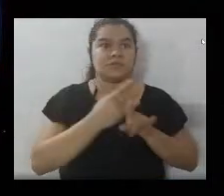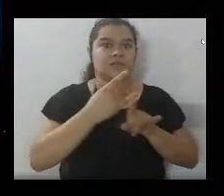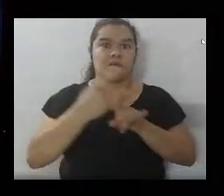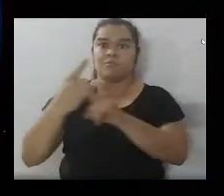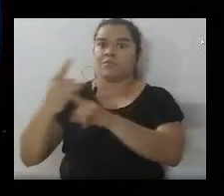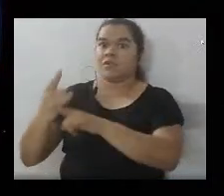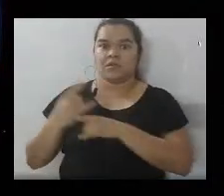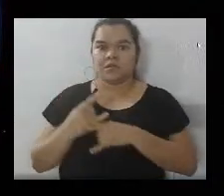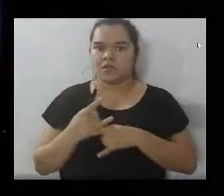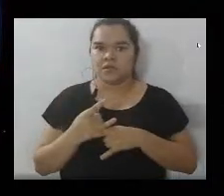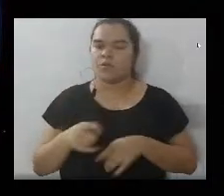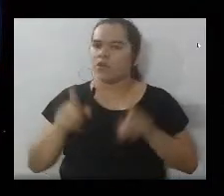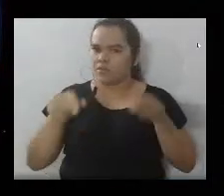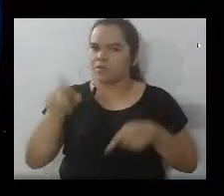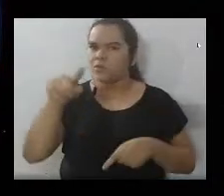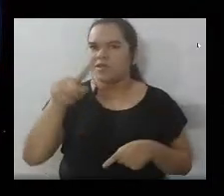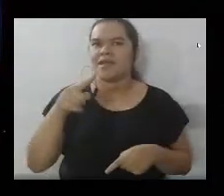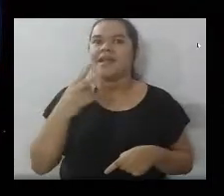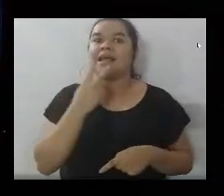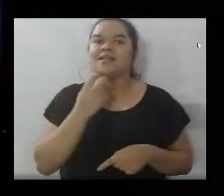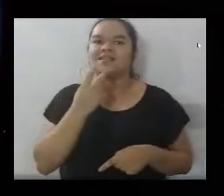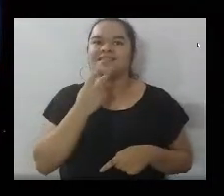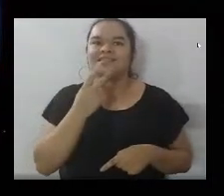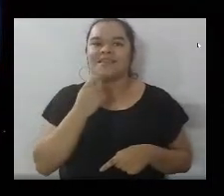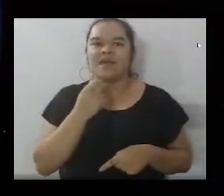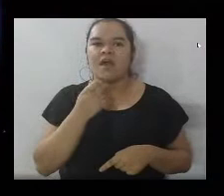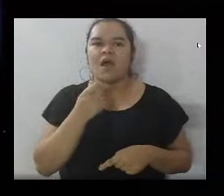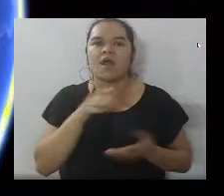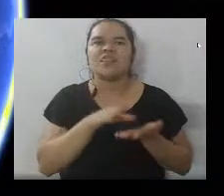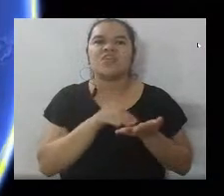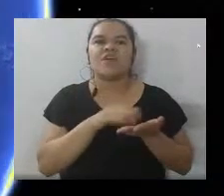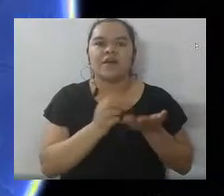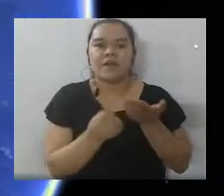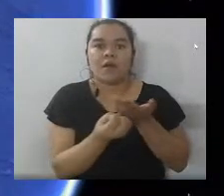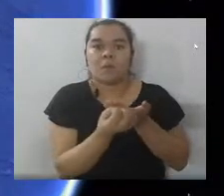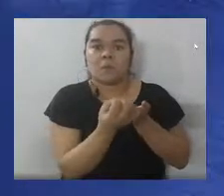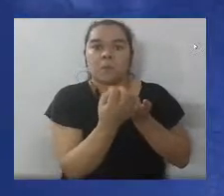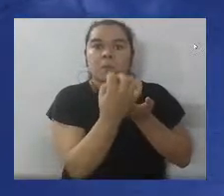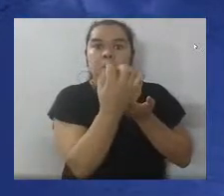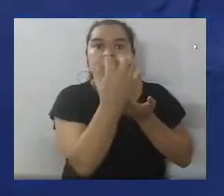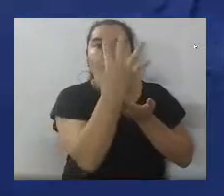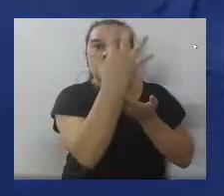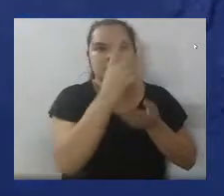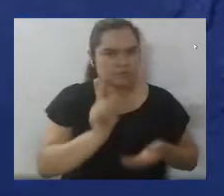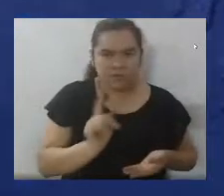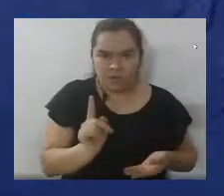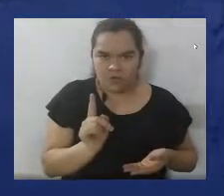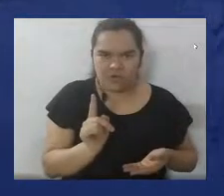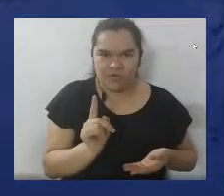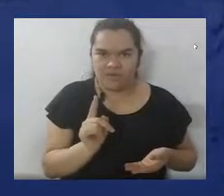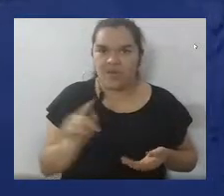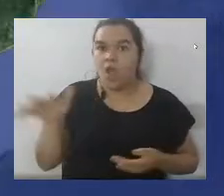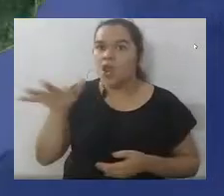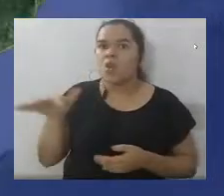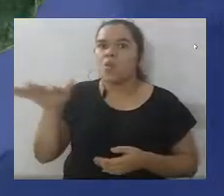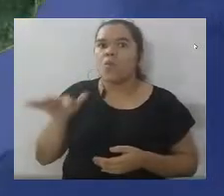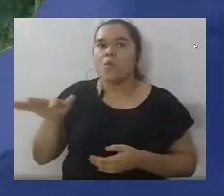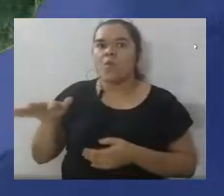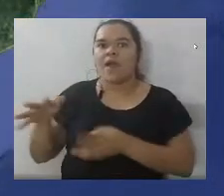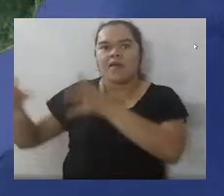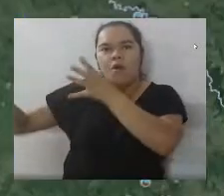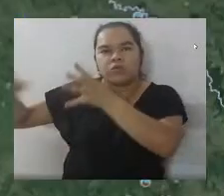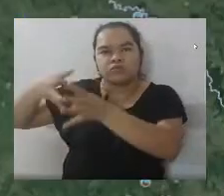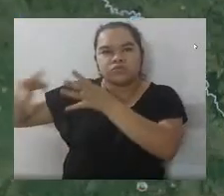también saben que esa energía no sale del suelo, esa energía tiene puntos en los cuales es generada. Y uno